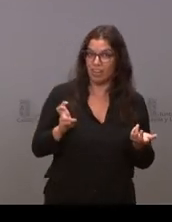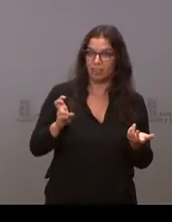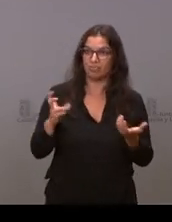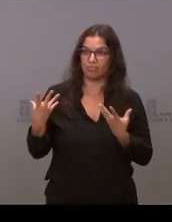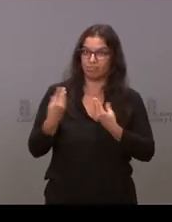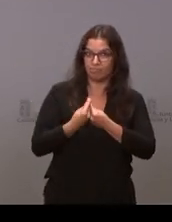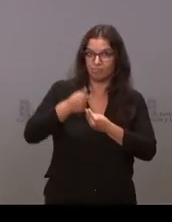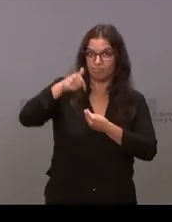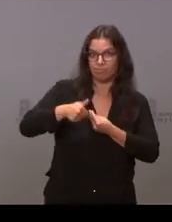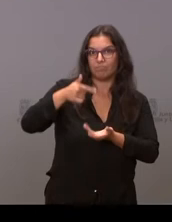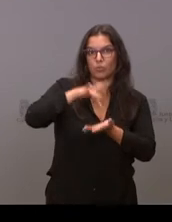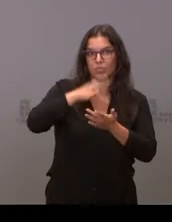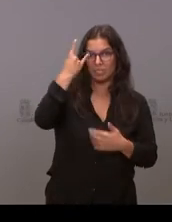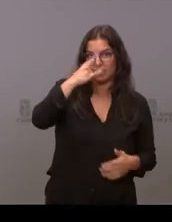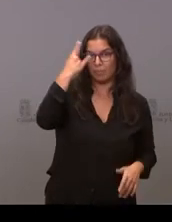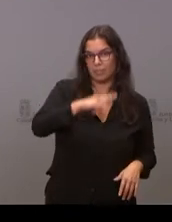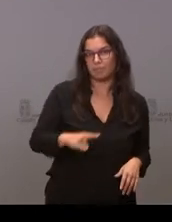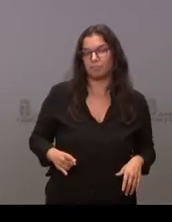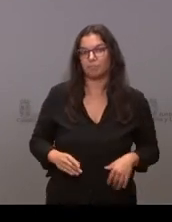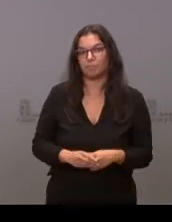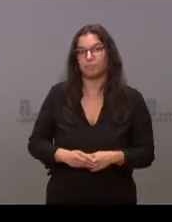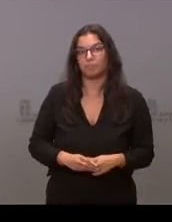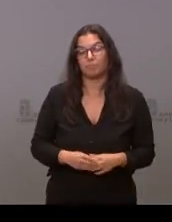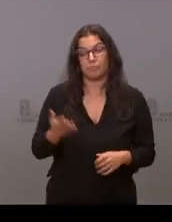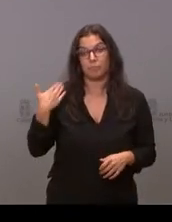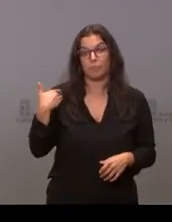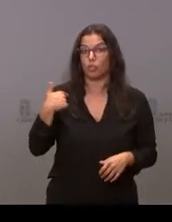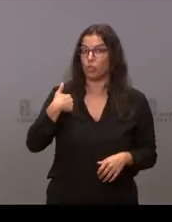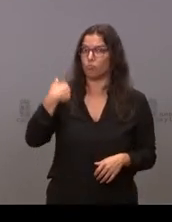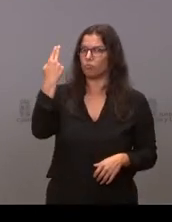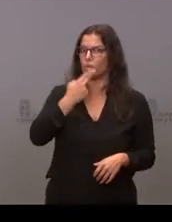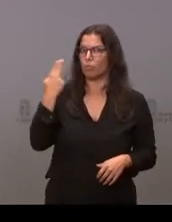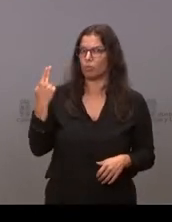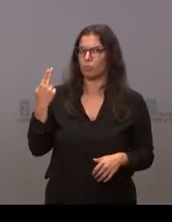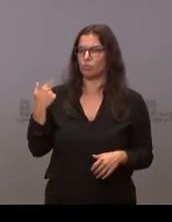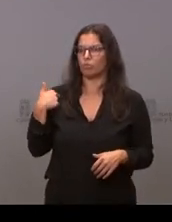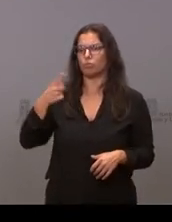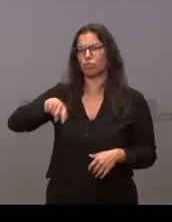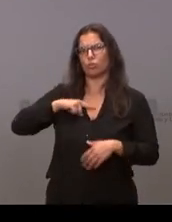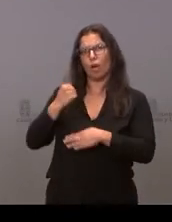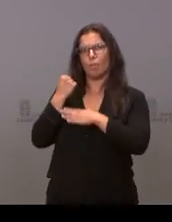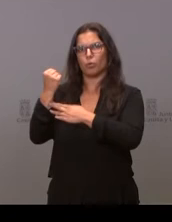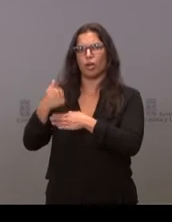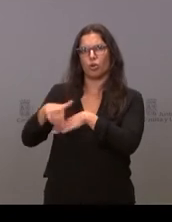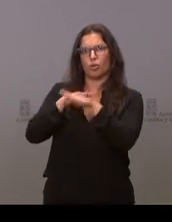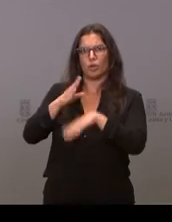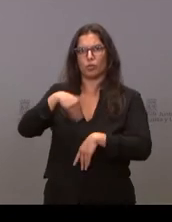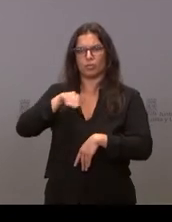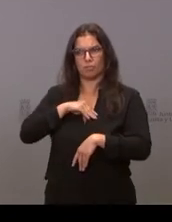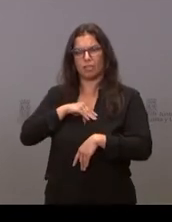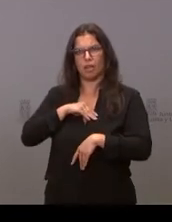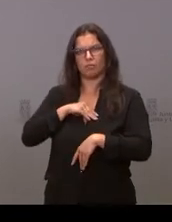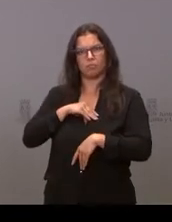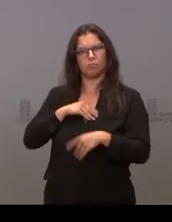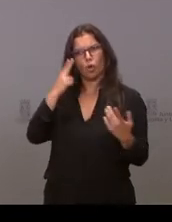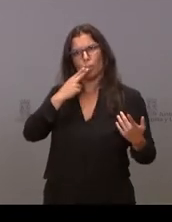en Salamanca. Te comprometí que estaríamos al lado del Gobierno de España en la negociación